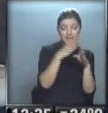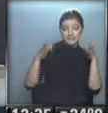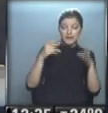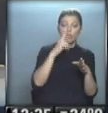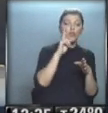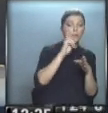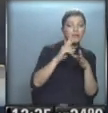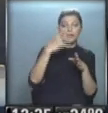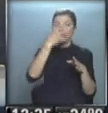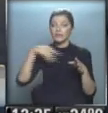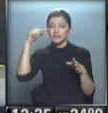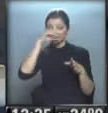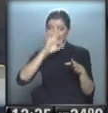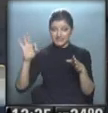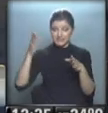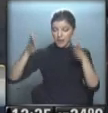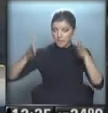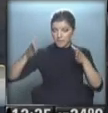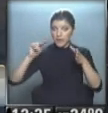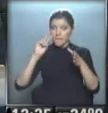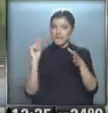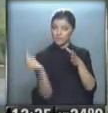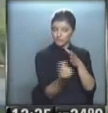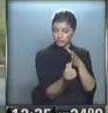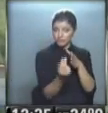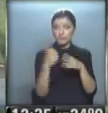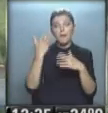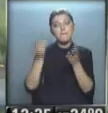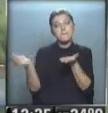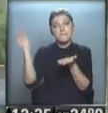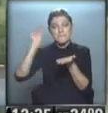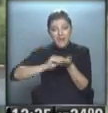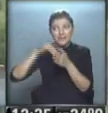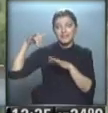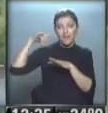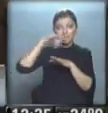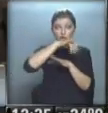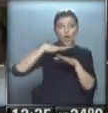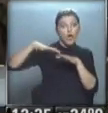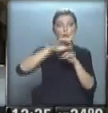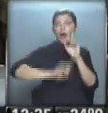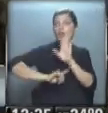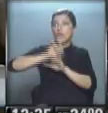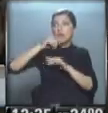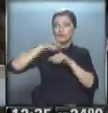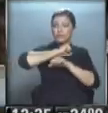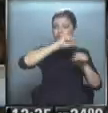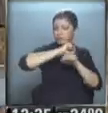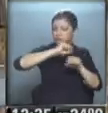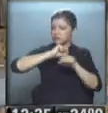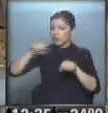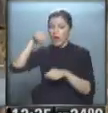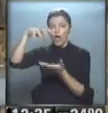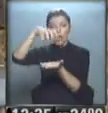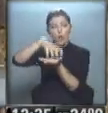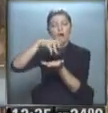incluyendo cientos de civiles, a causa de los aviones teleguiados que atacaron zonas tribales del noroeste, principal bastión de los talibanes